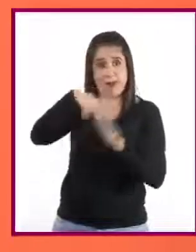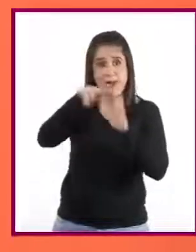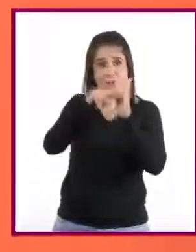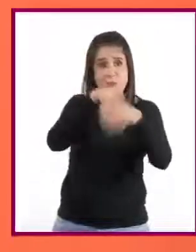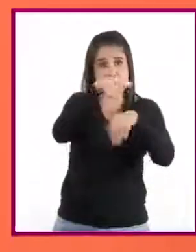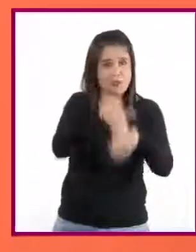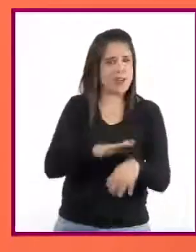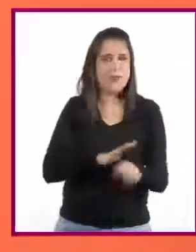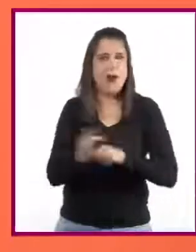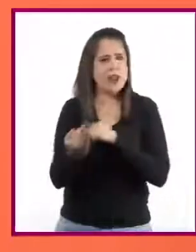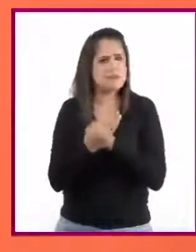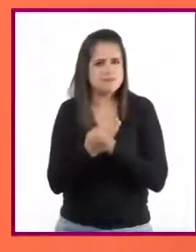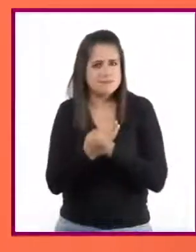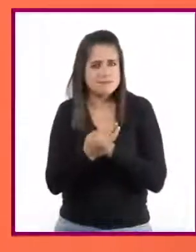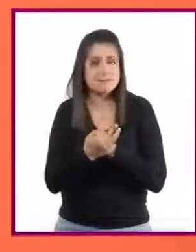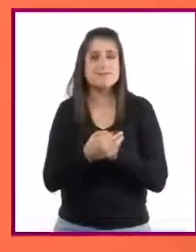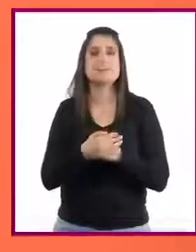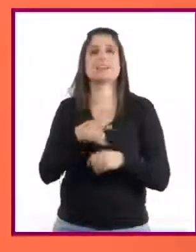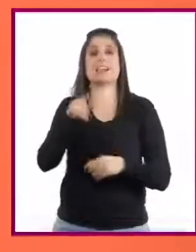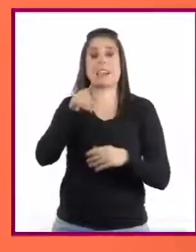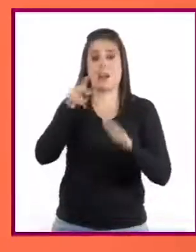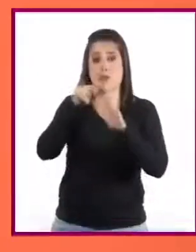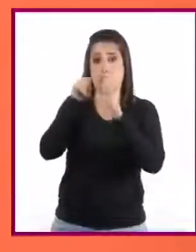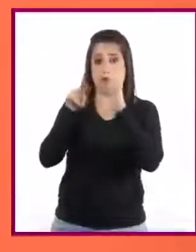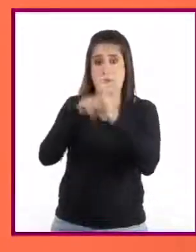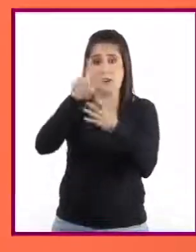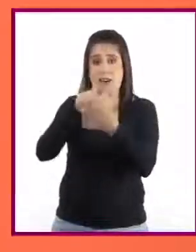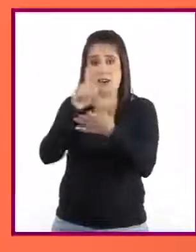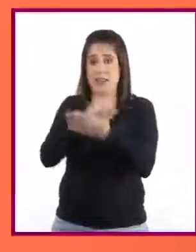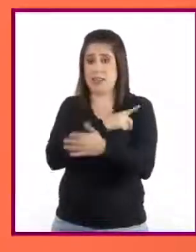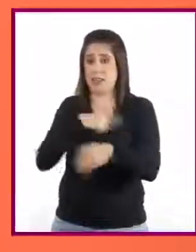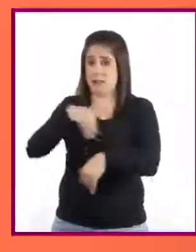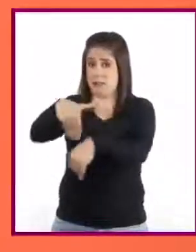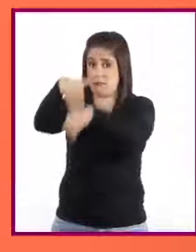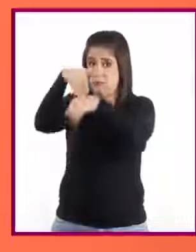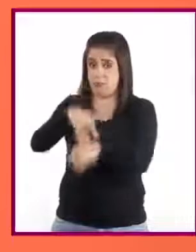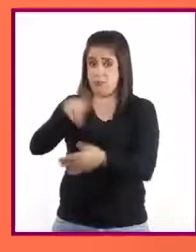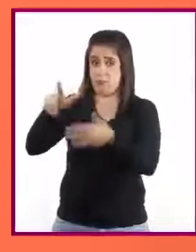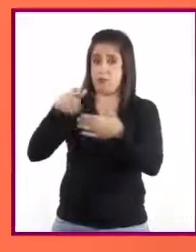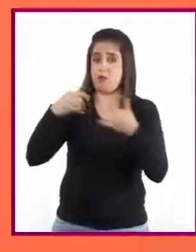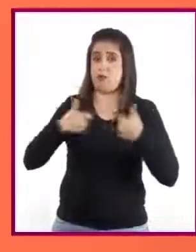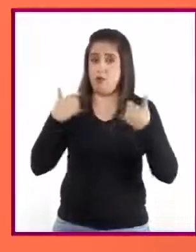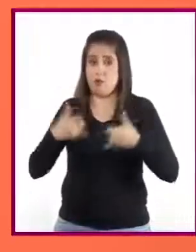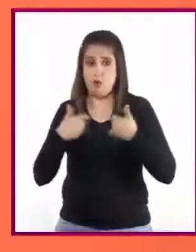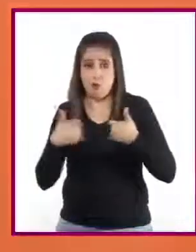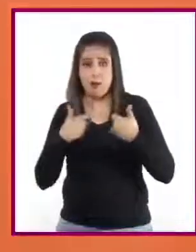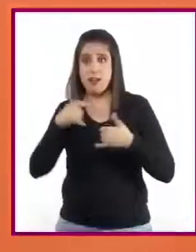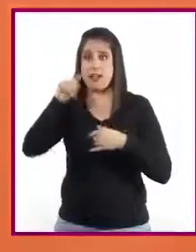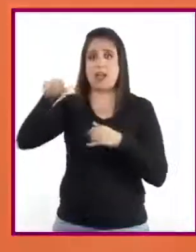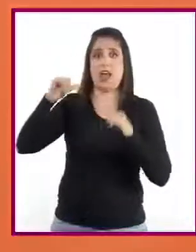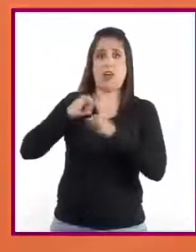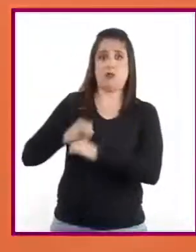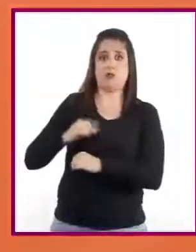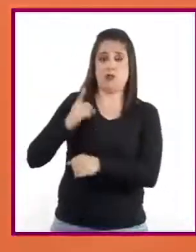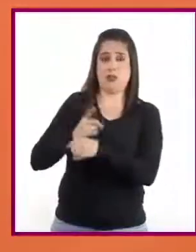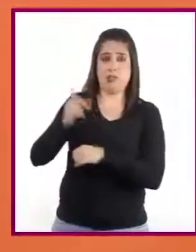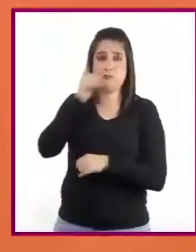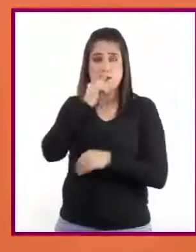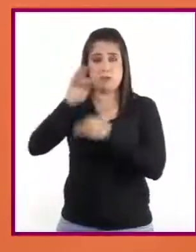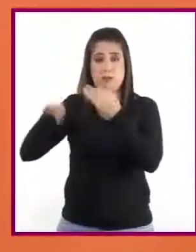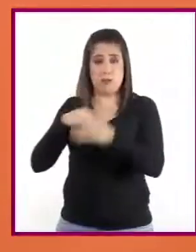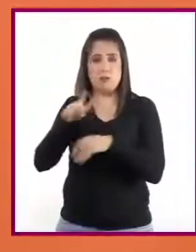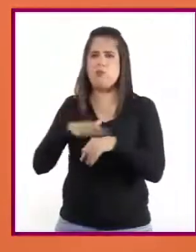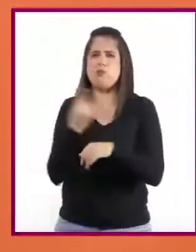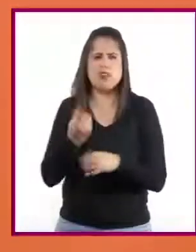normas? ¿Las normas deben cumplir las adolescentes y autoridades? ¿Por qué? Comenten con